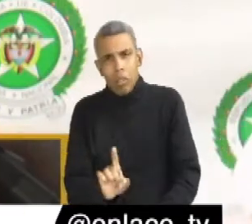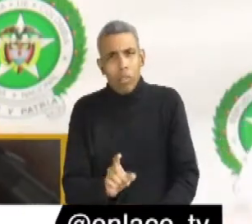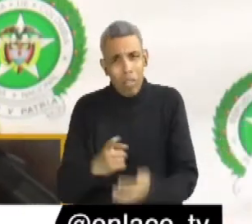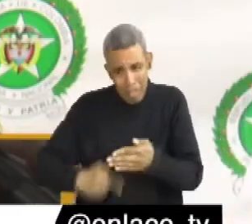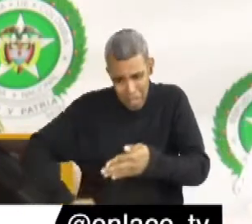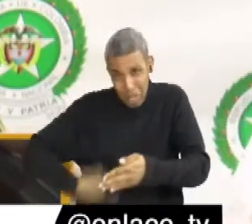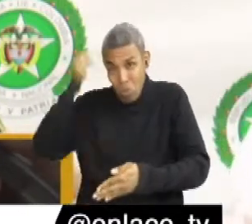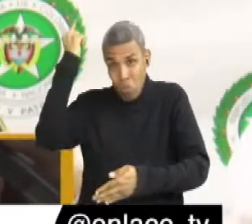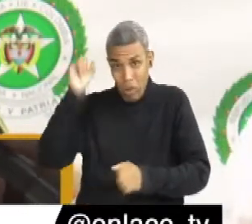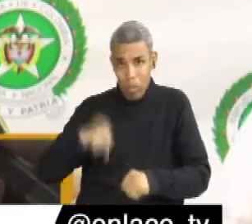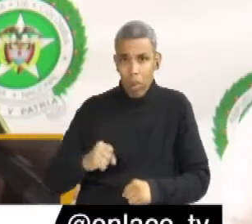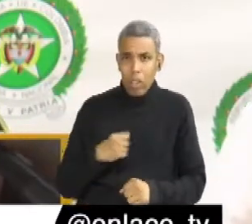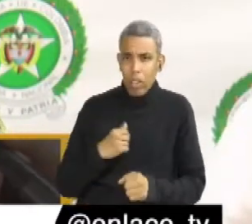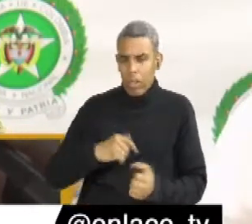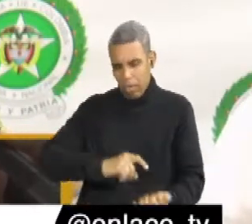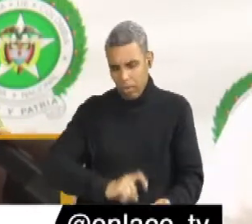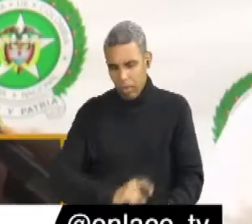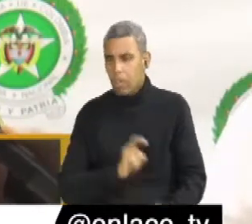tiene una captura,